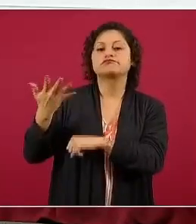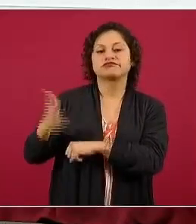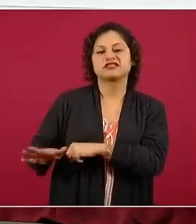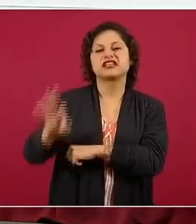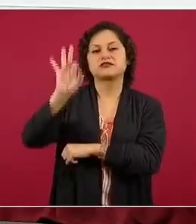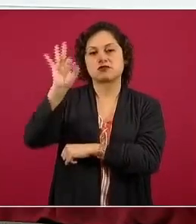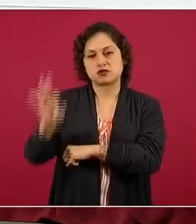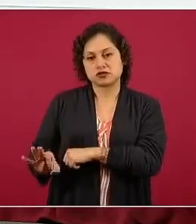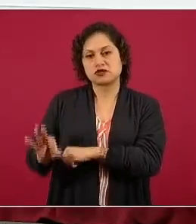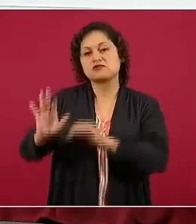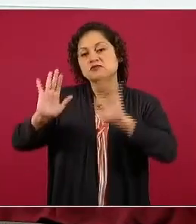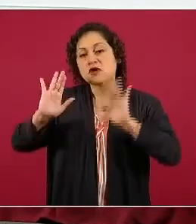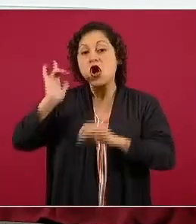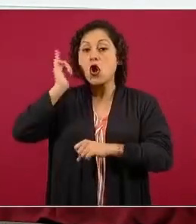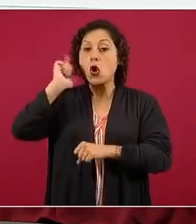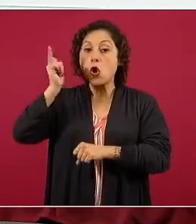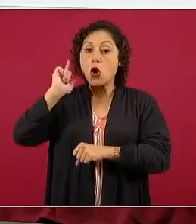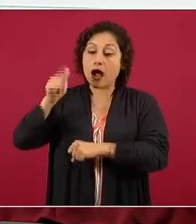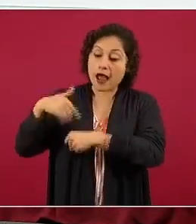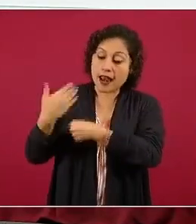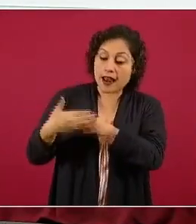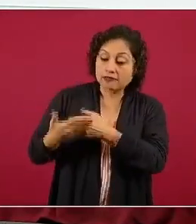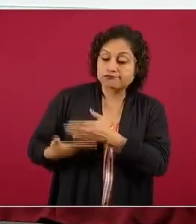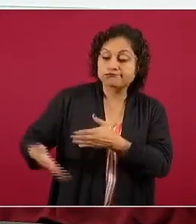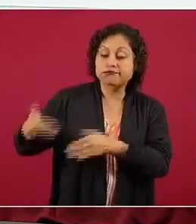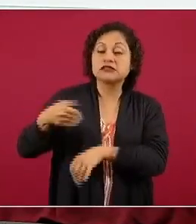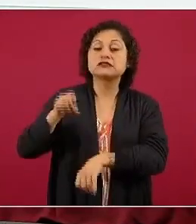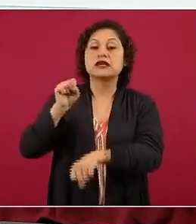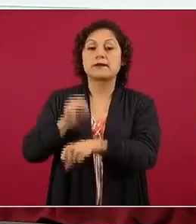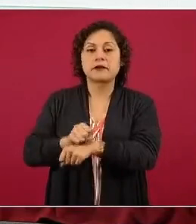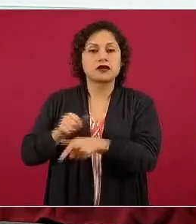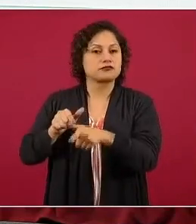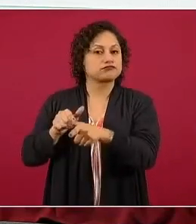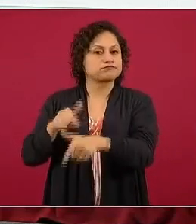10%, que esperemos que durante la semana se conserve como